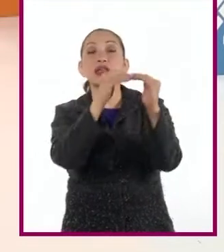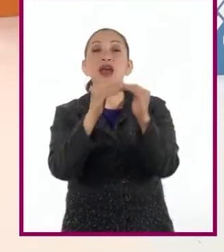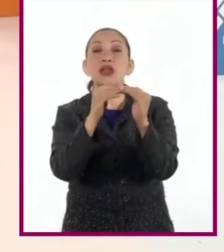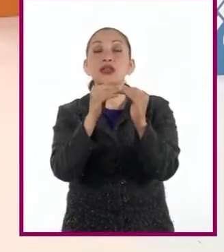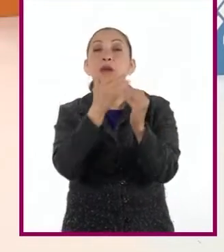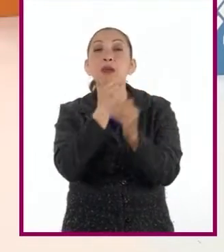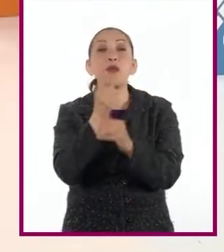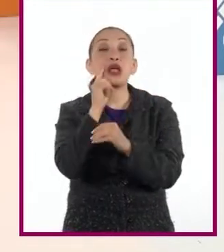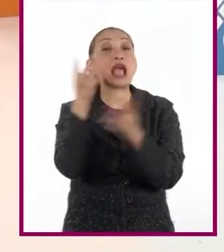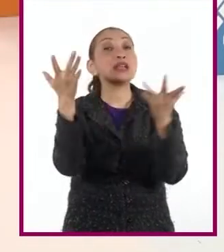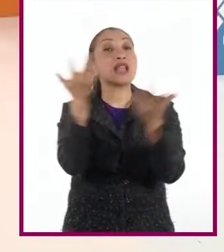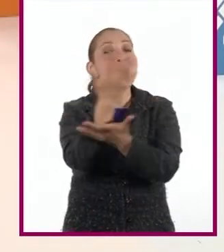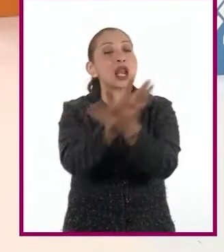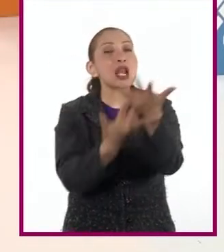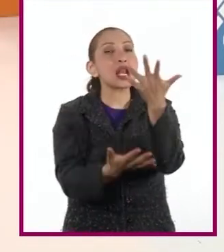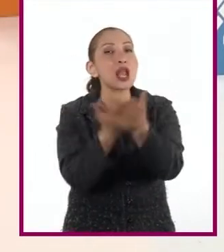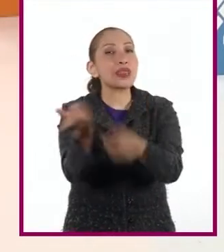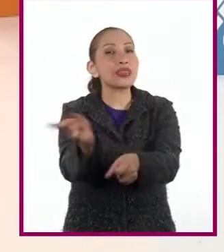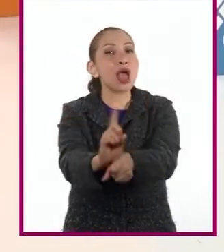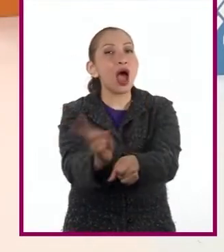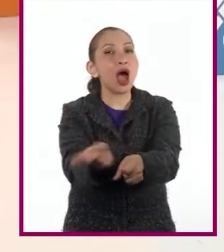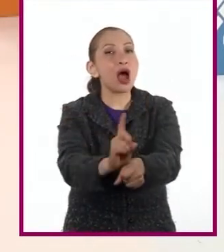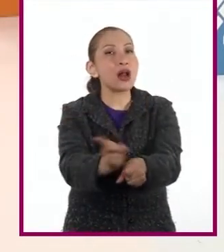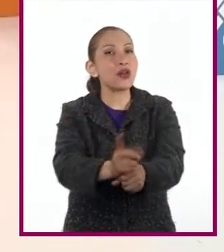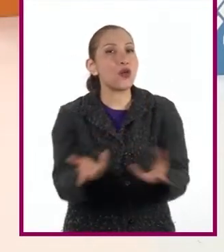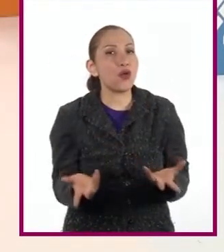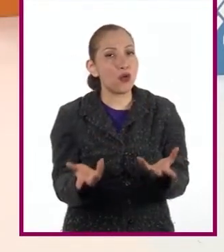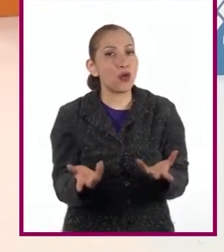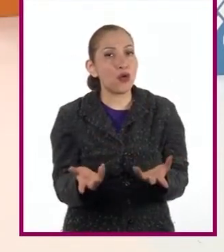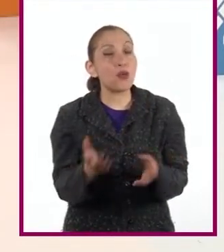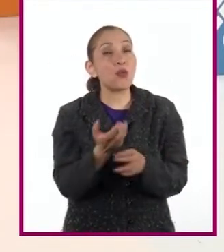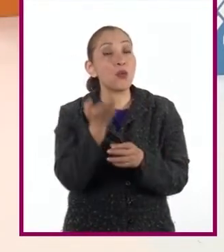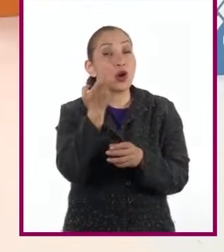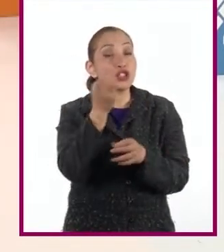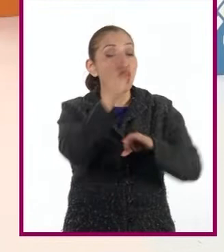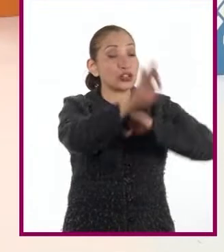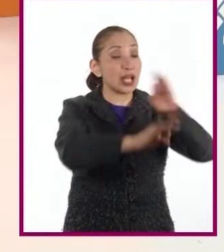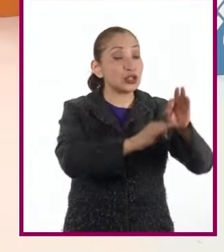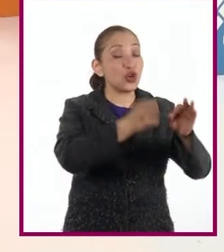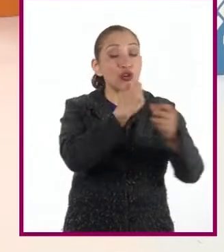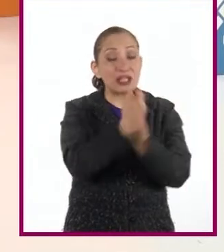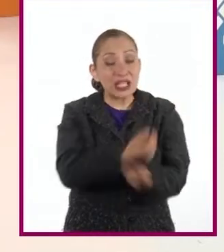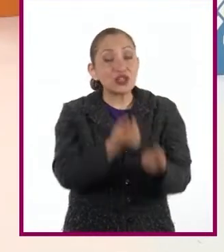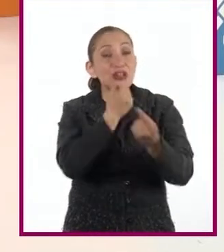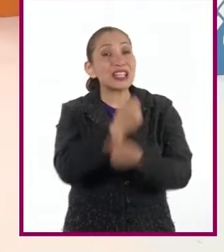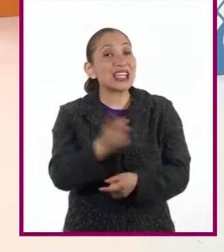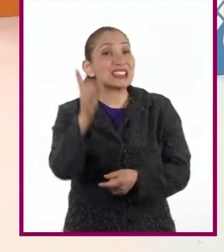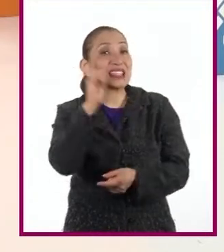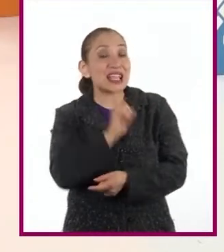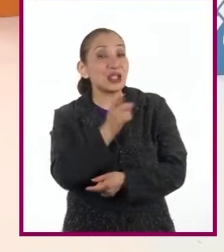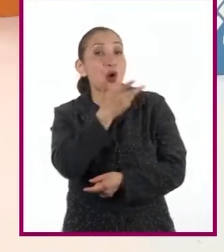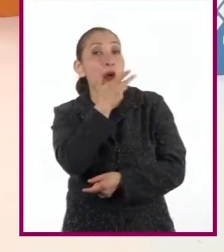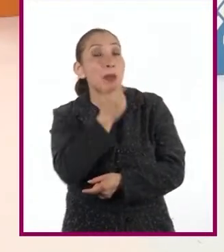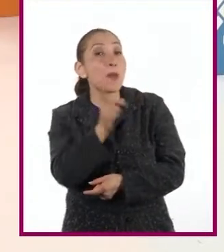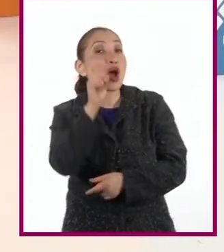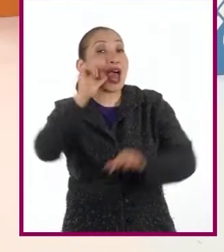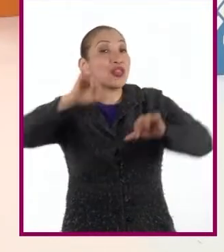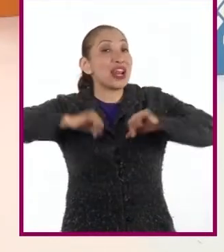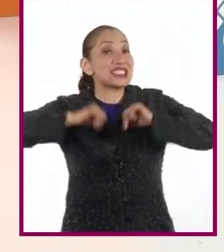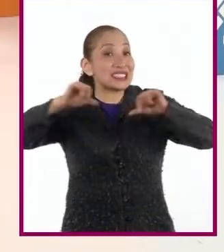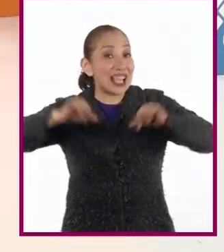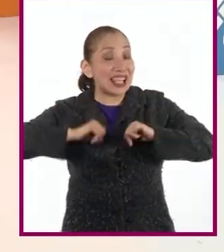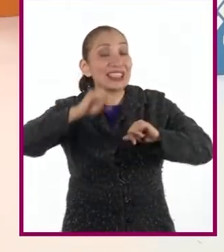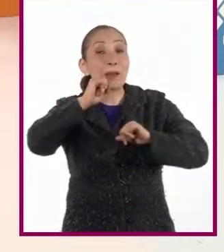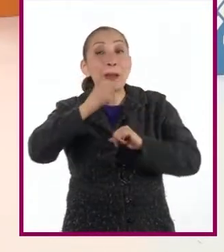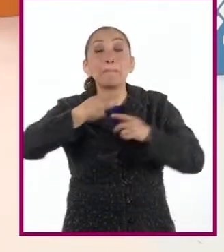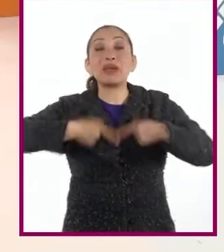ejercerla en nuestras relaciones cotidianas. De modo que el trato entre niñas, niños, las y los adolescentes, así como entre